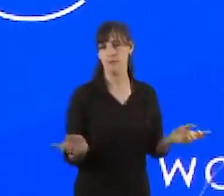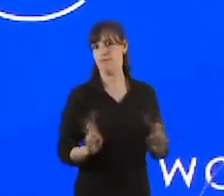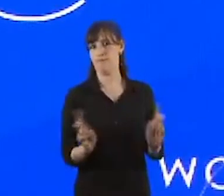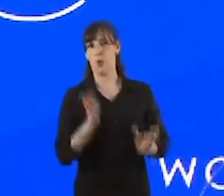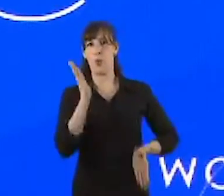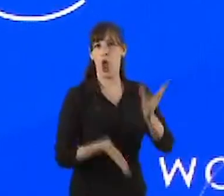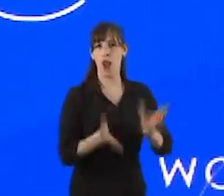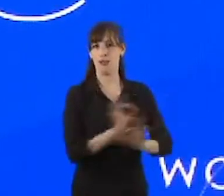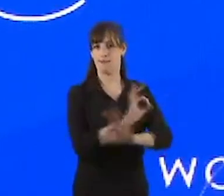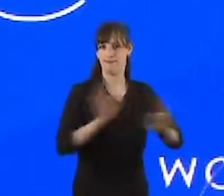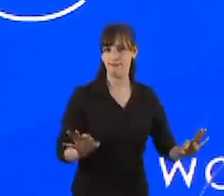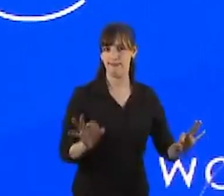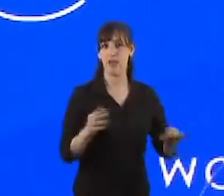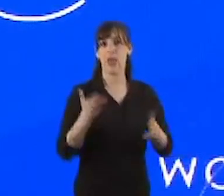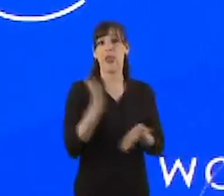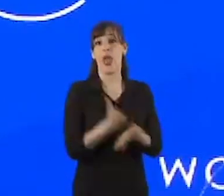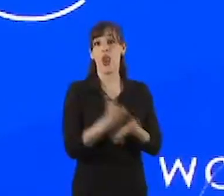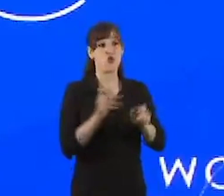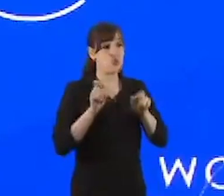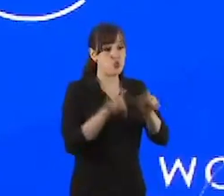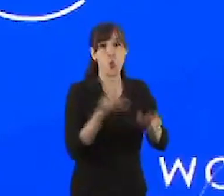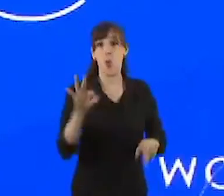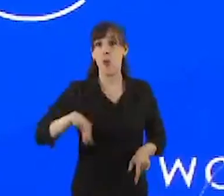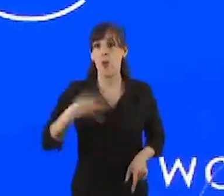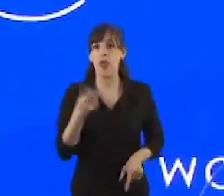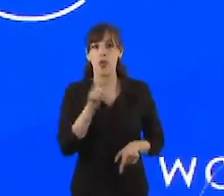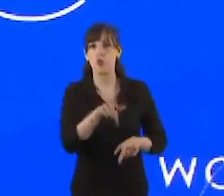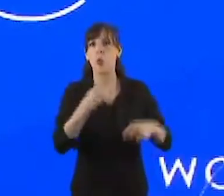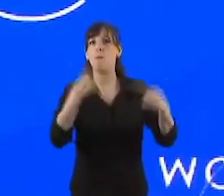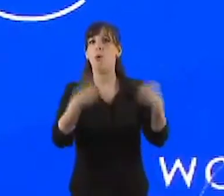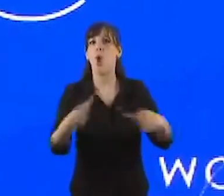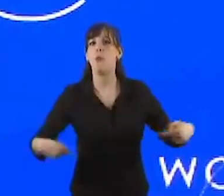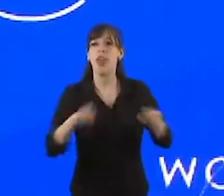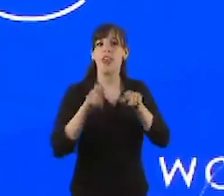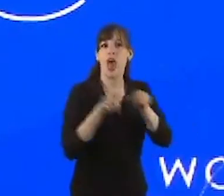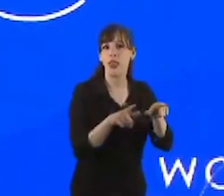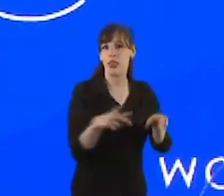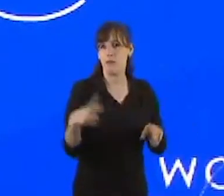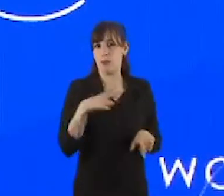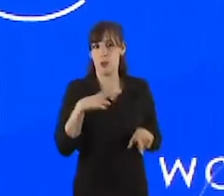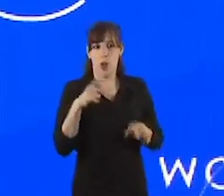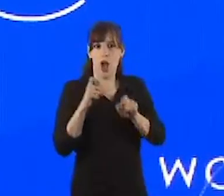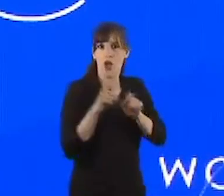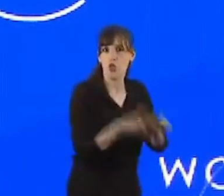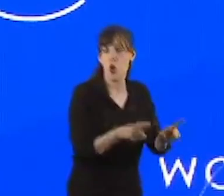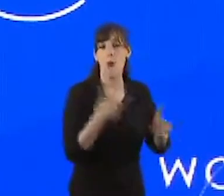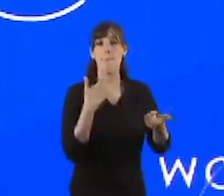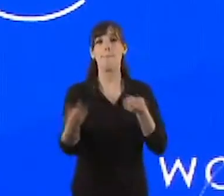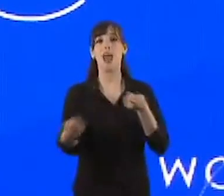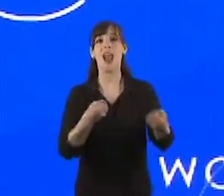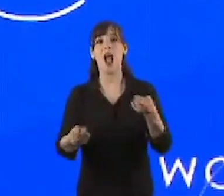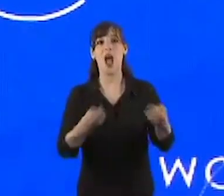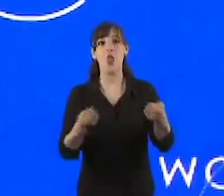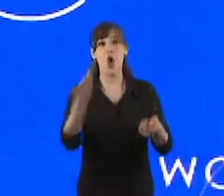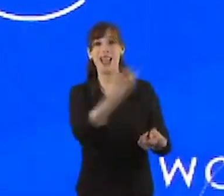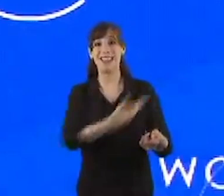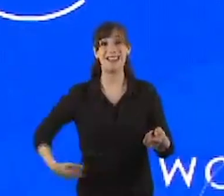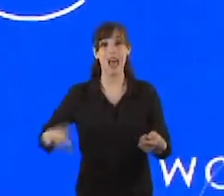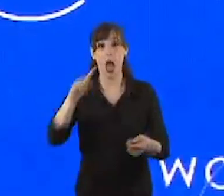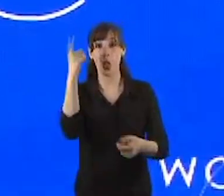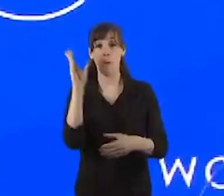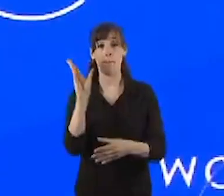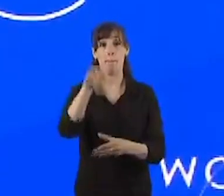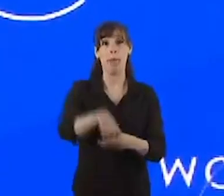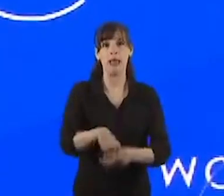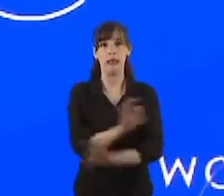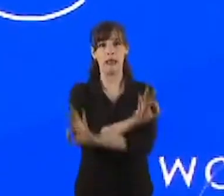la propiedad, cuyas instituciones fundamentales son la propiedad privada, los mercados libres de intervención estatal, la